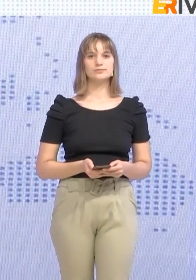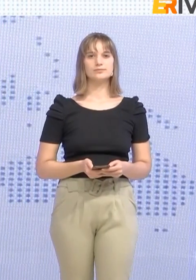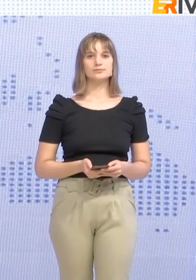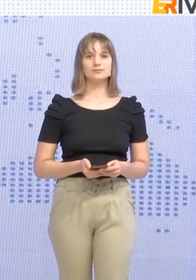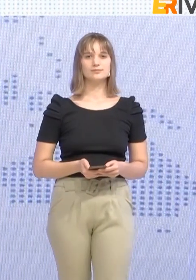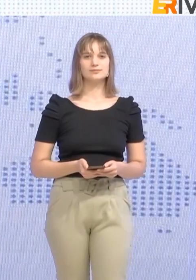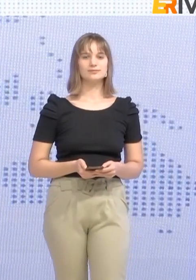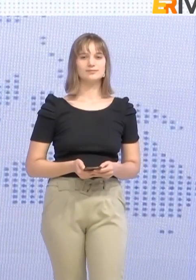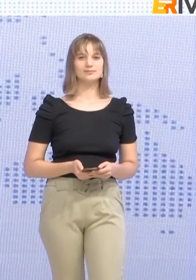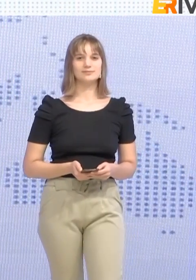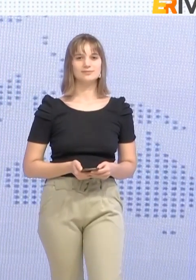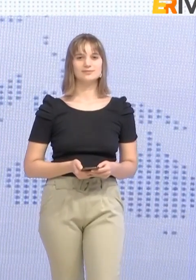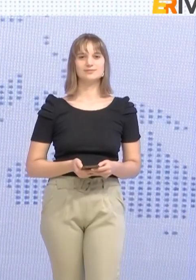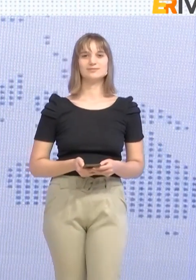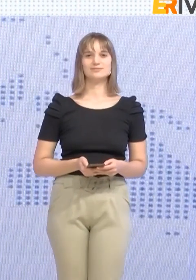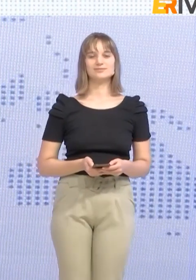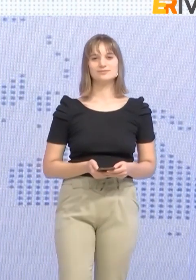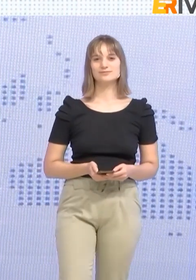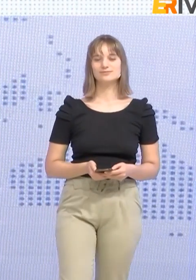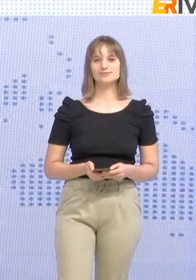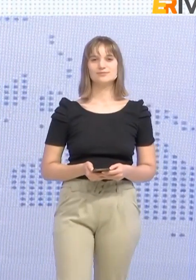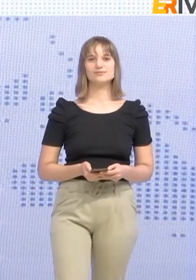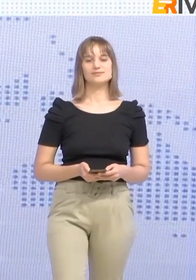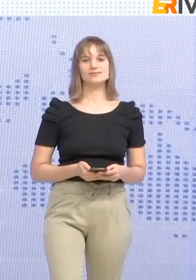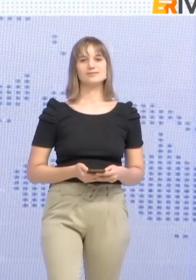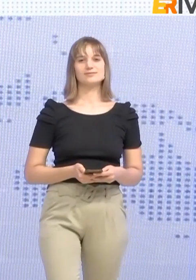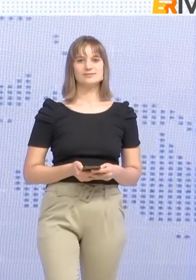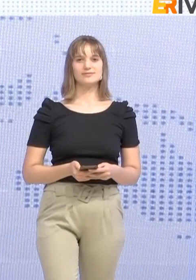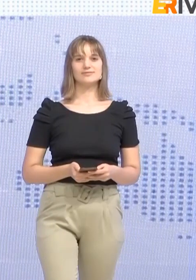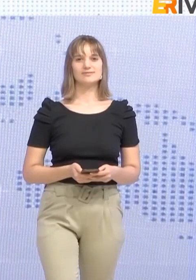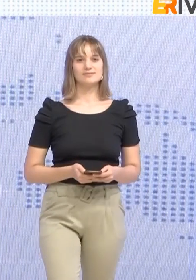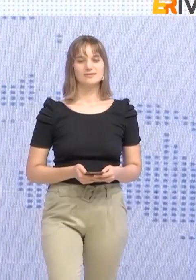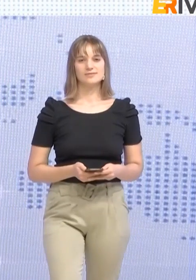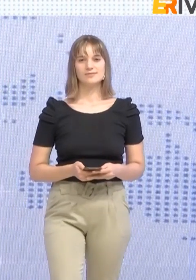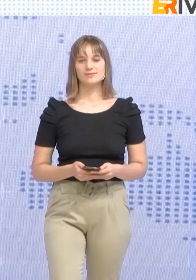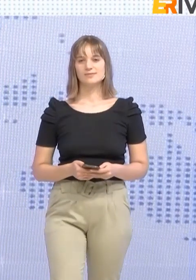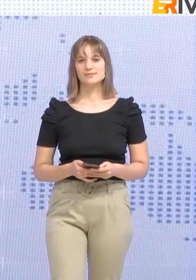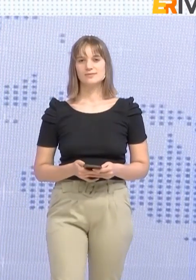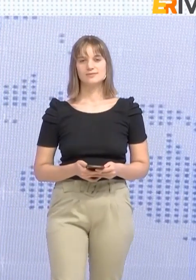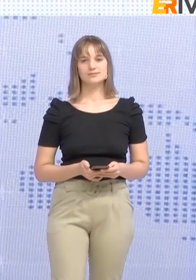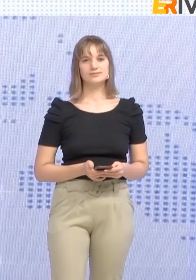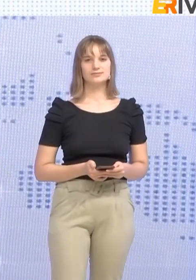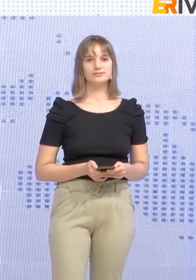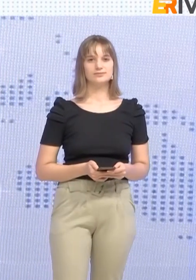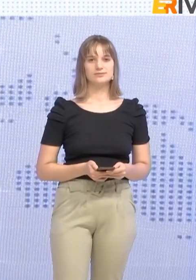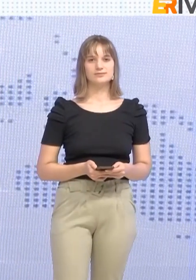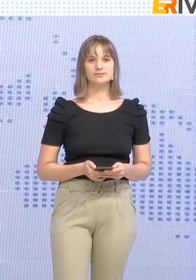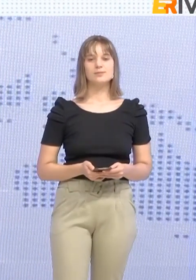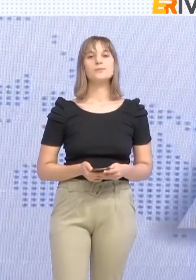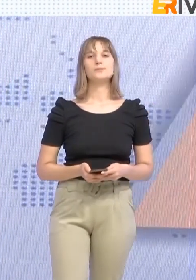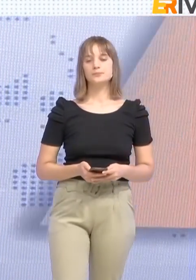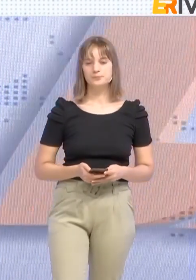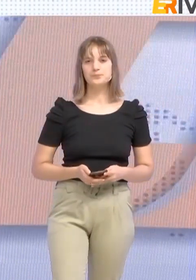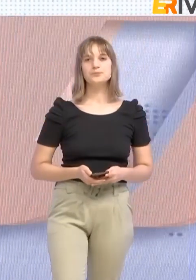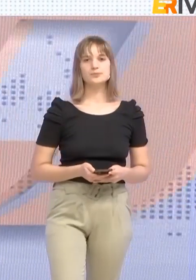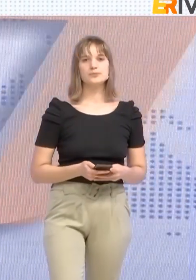o llegando al final me di cuenta que la persona era una persona, lamentablemente todas tienen un acento cordobés, la mayoría de los que